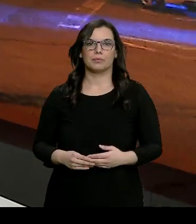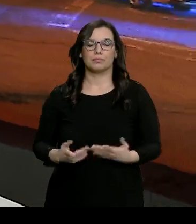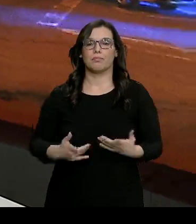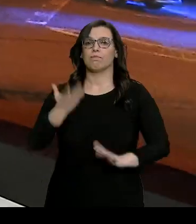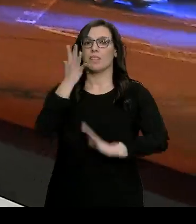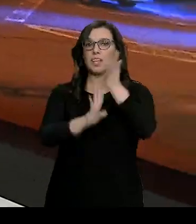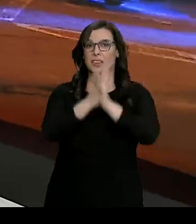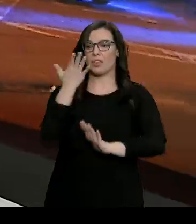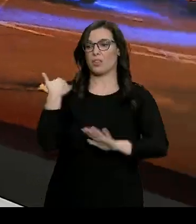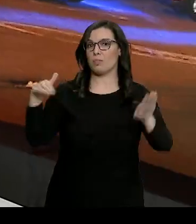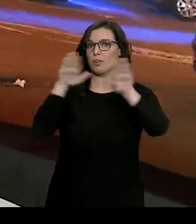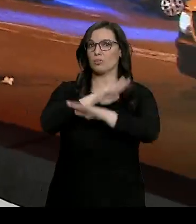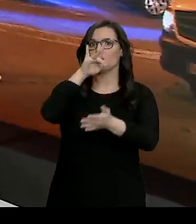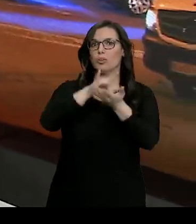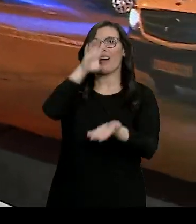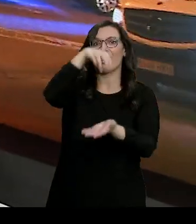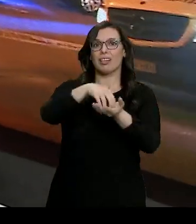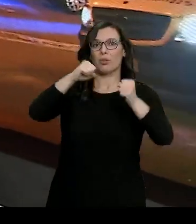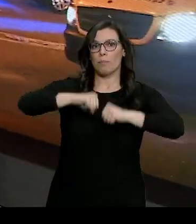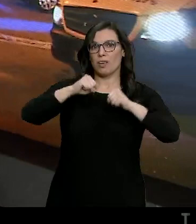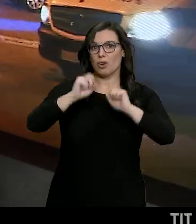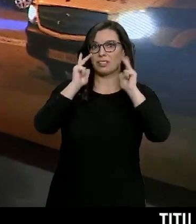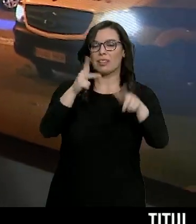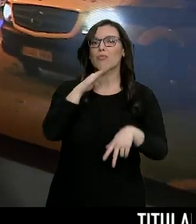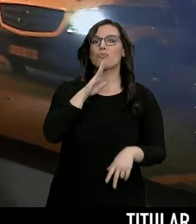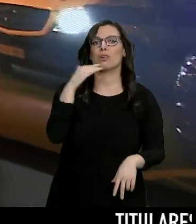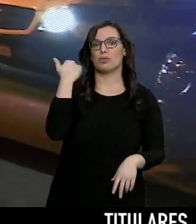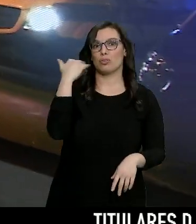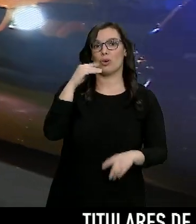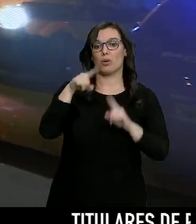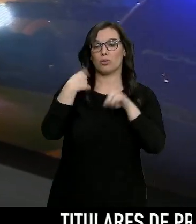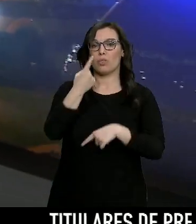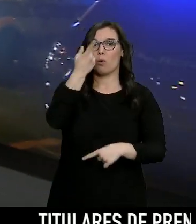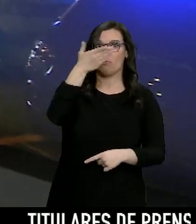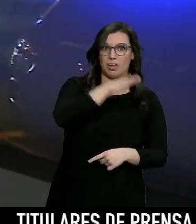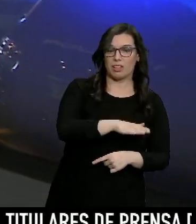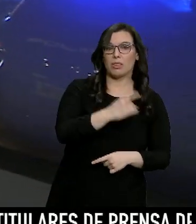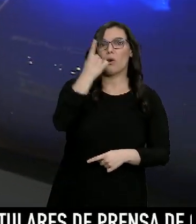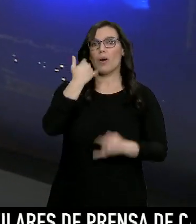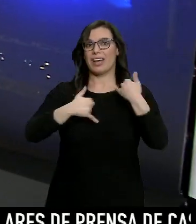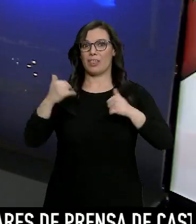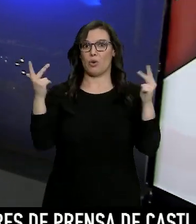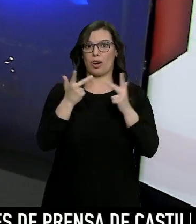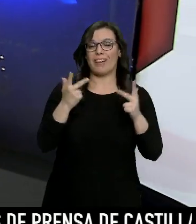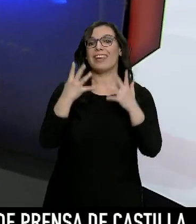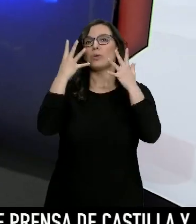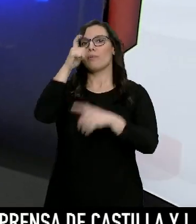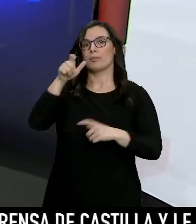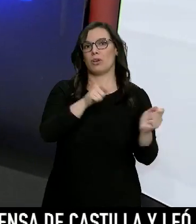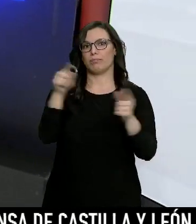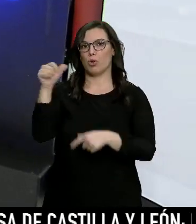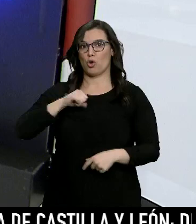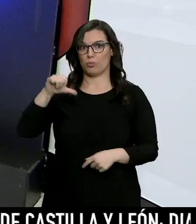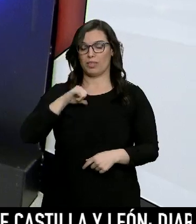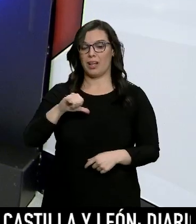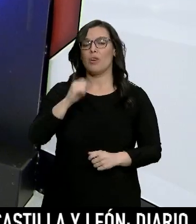Un incendio esta noche en un centro de mayores de Soria ha acabado con un fallecido, un herido grave y 9 personas más en el hospital.